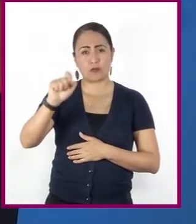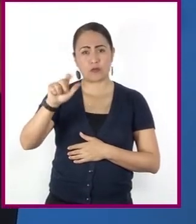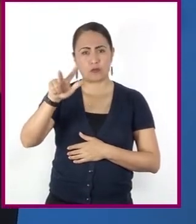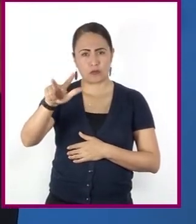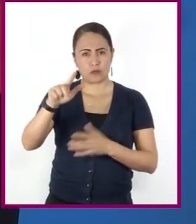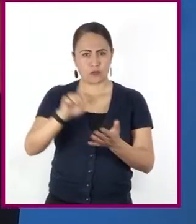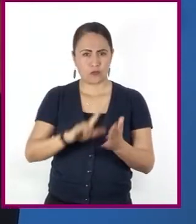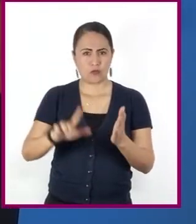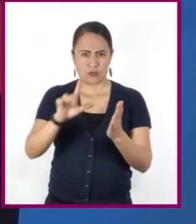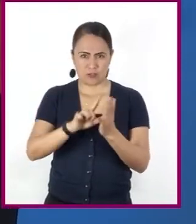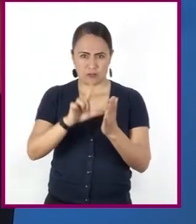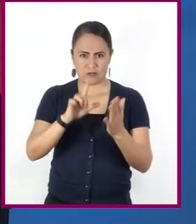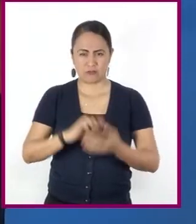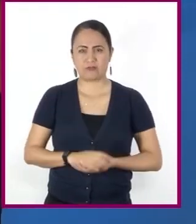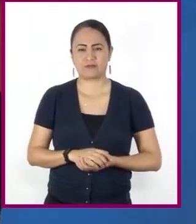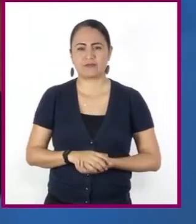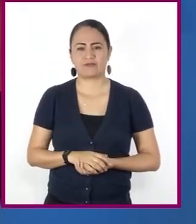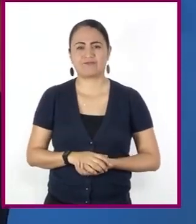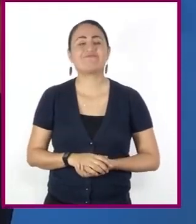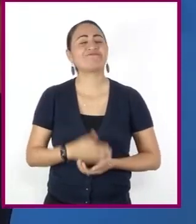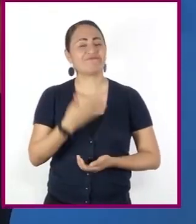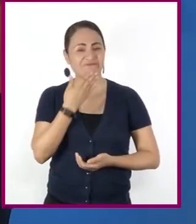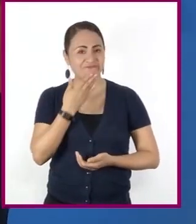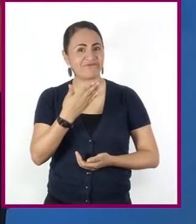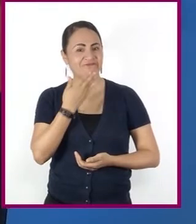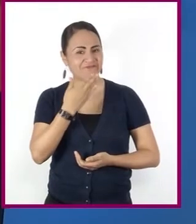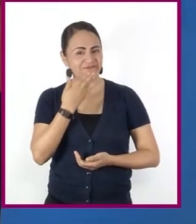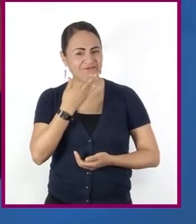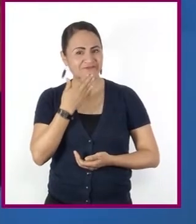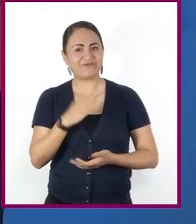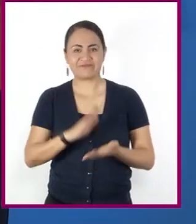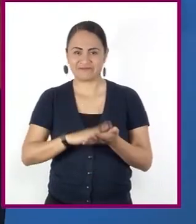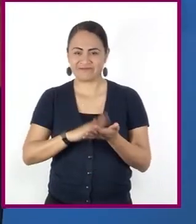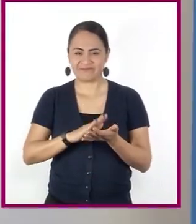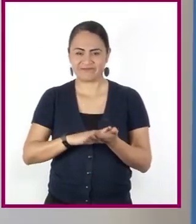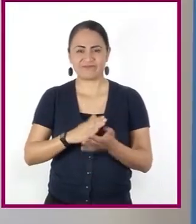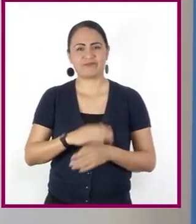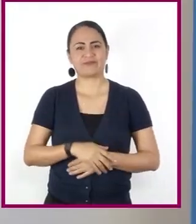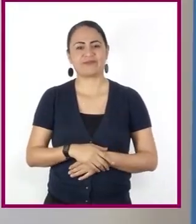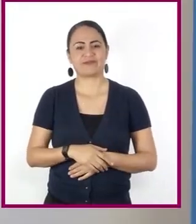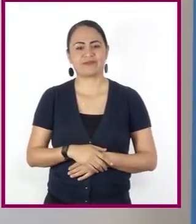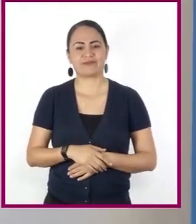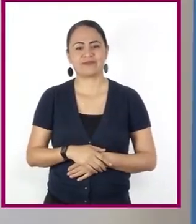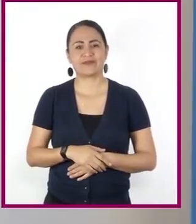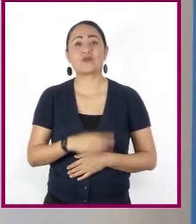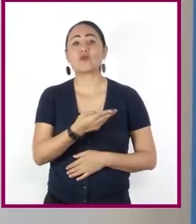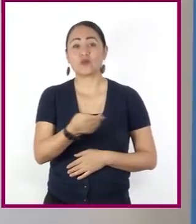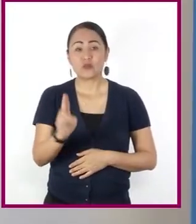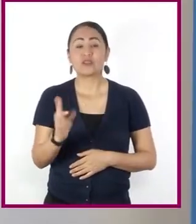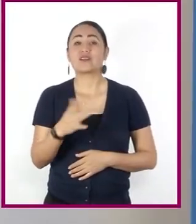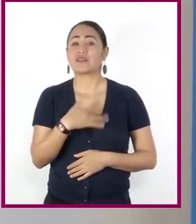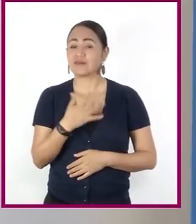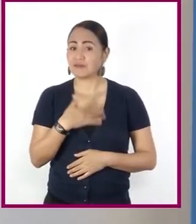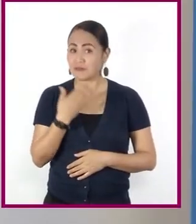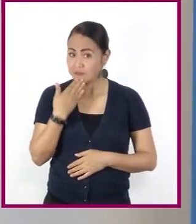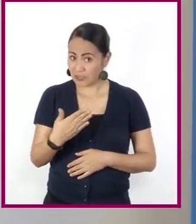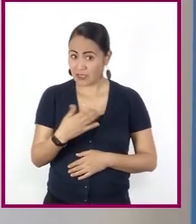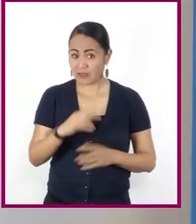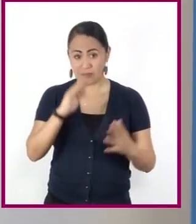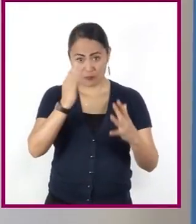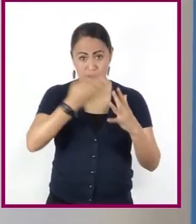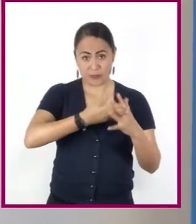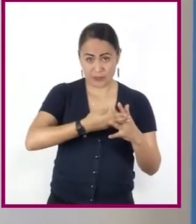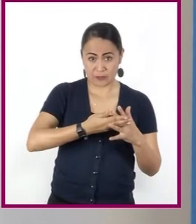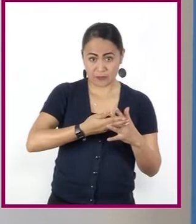79.8 litros. Correcto. Vas muy bien. ¿Qué tal van ustedes? ¿También llevan medio